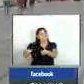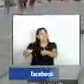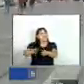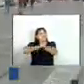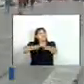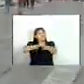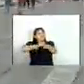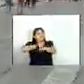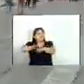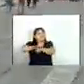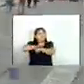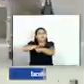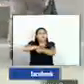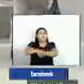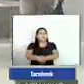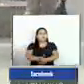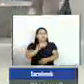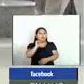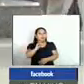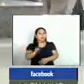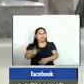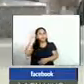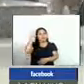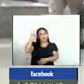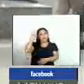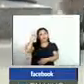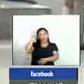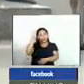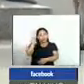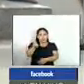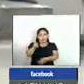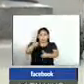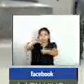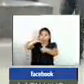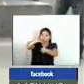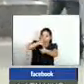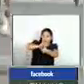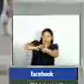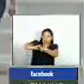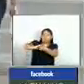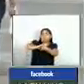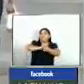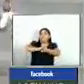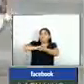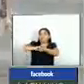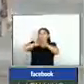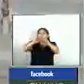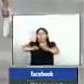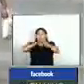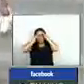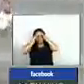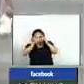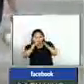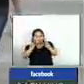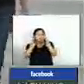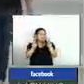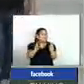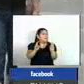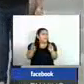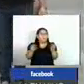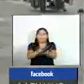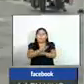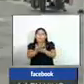pandemia y eso es importante porque creo que si nos uniéramos como región para enfrentar temas en común o